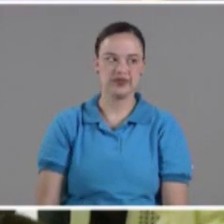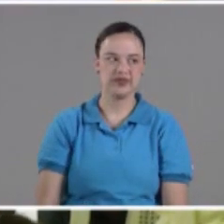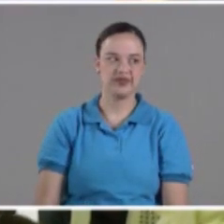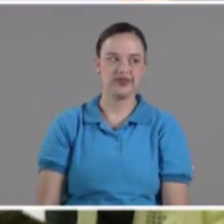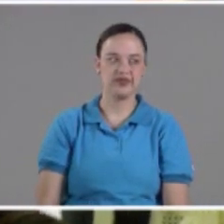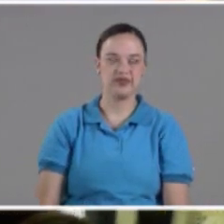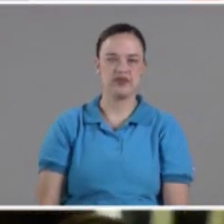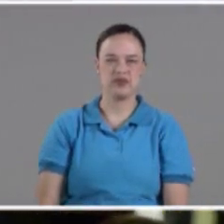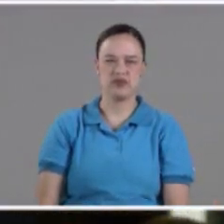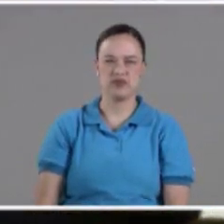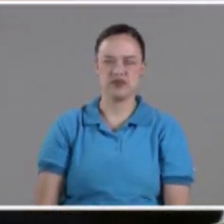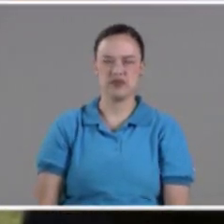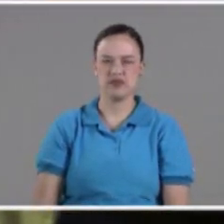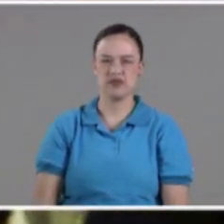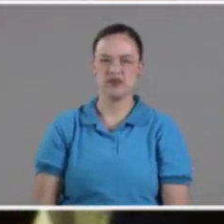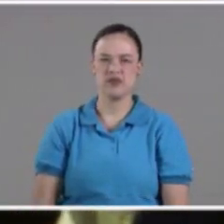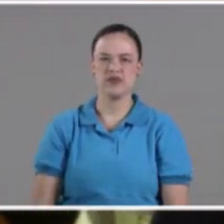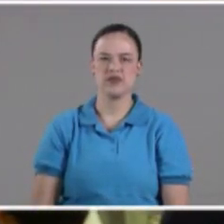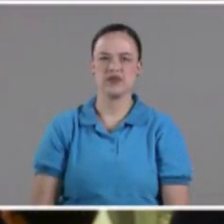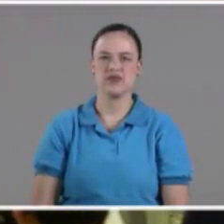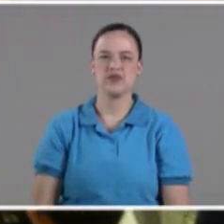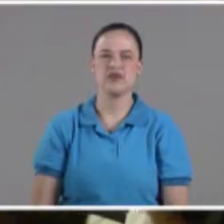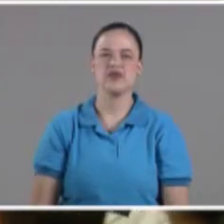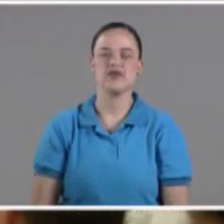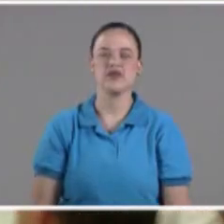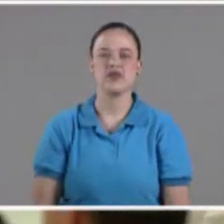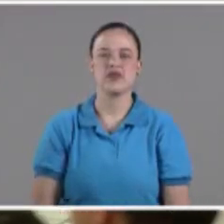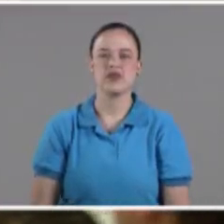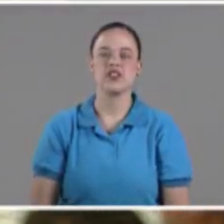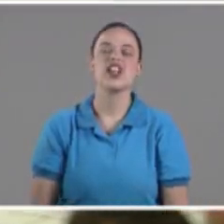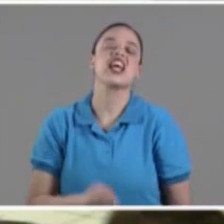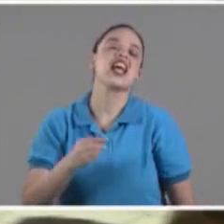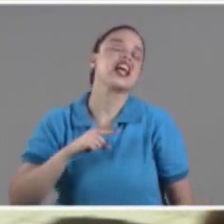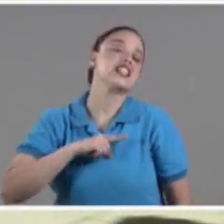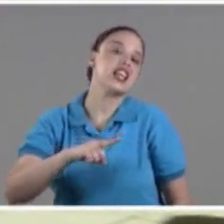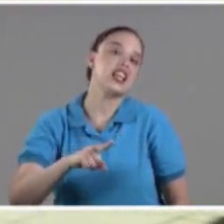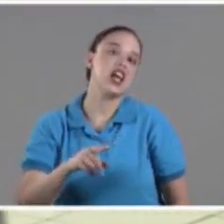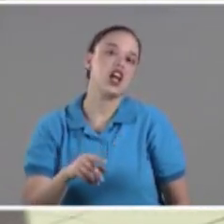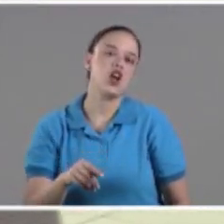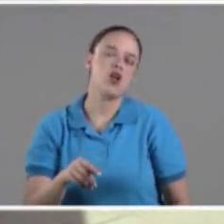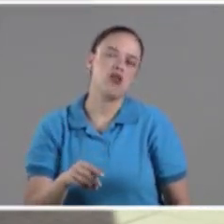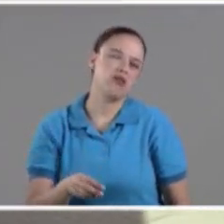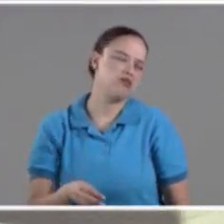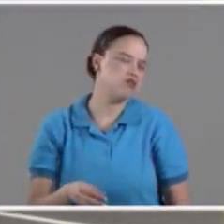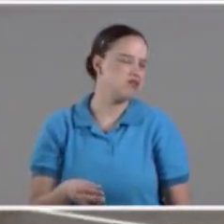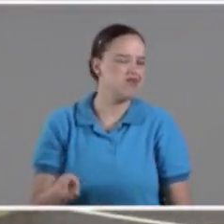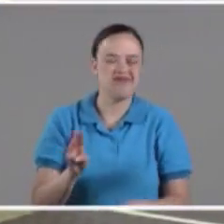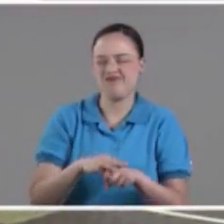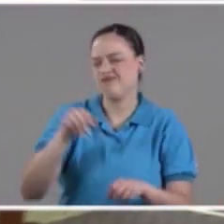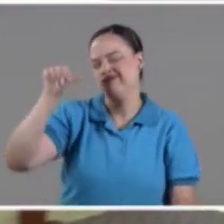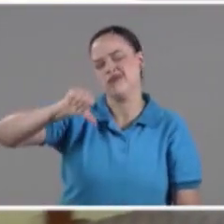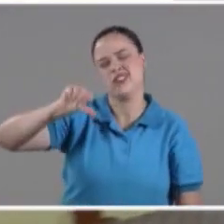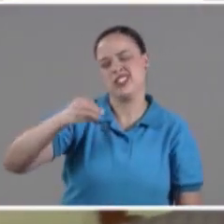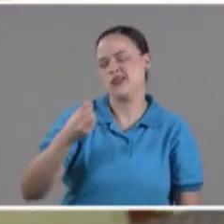a ver a ver ahí vamos Qué sería lo peor que te pudiera pasar